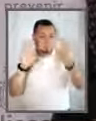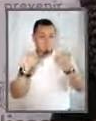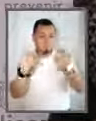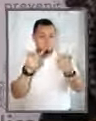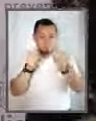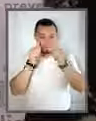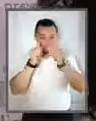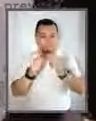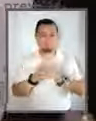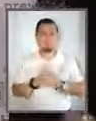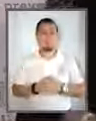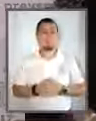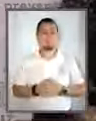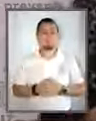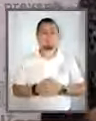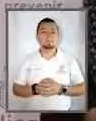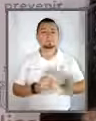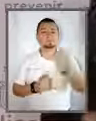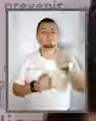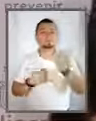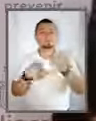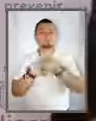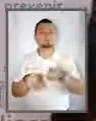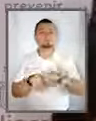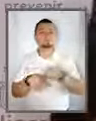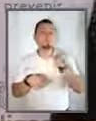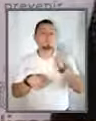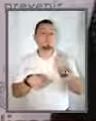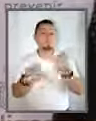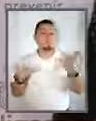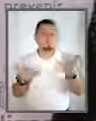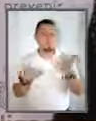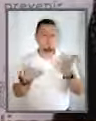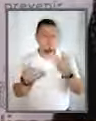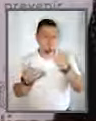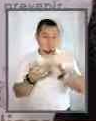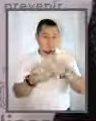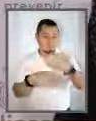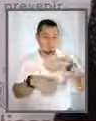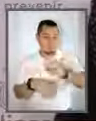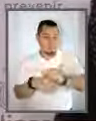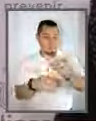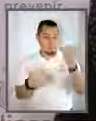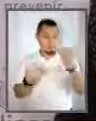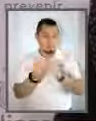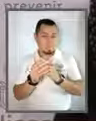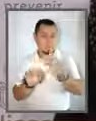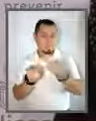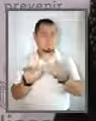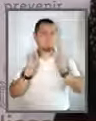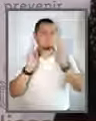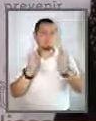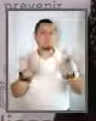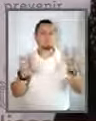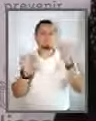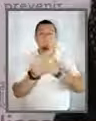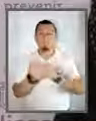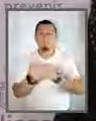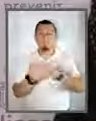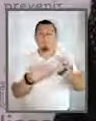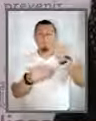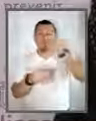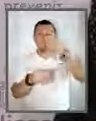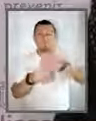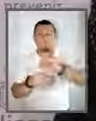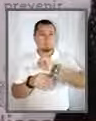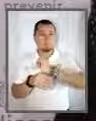específico, he de mencionarles que en esta semana se recibió en la